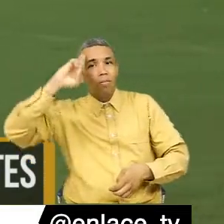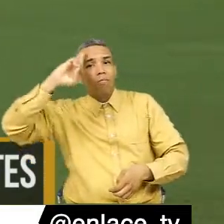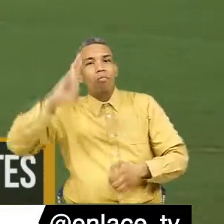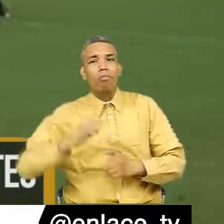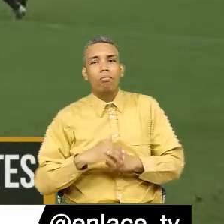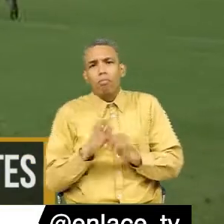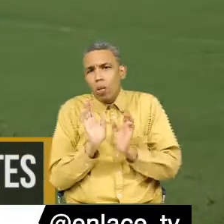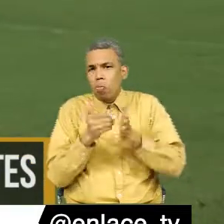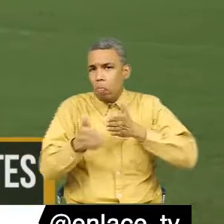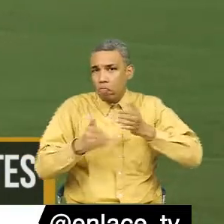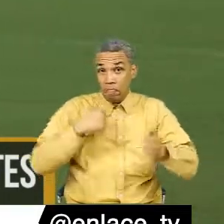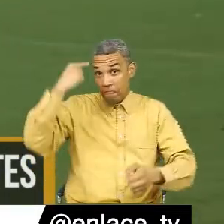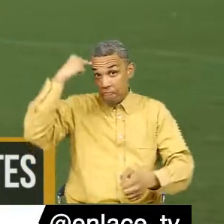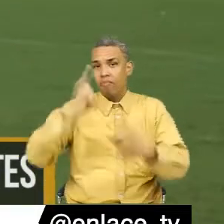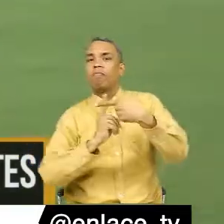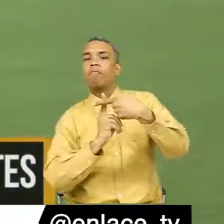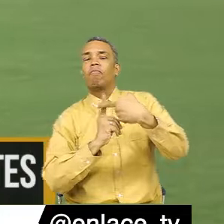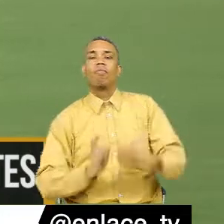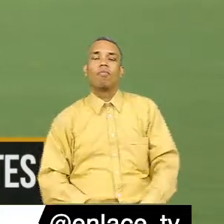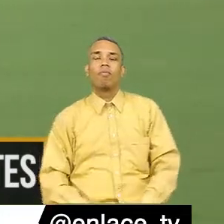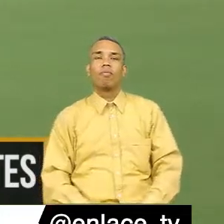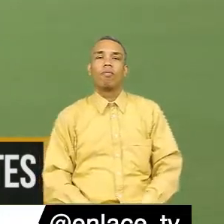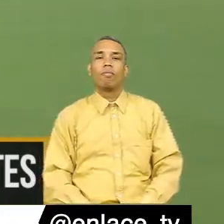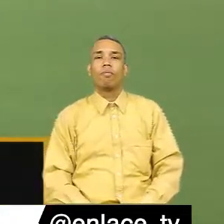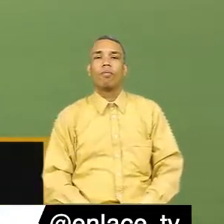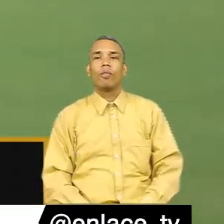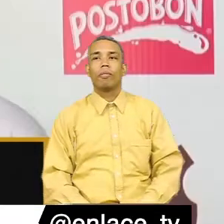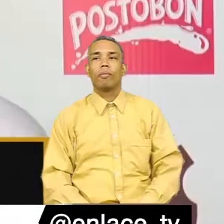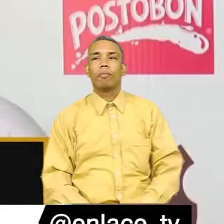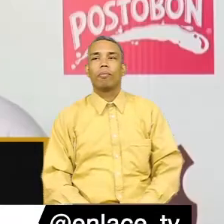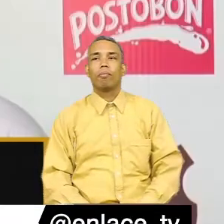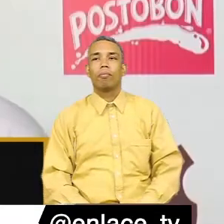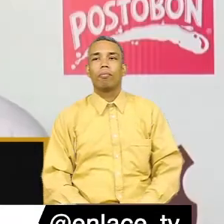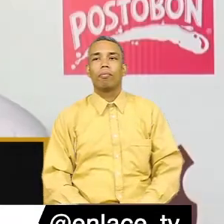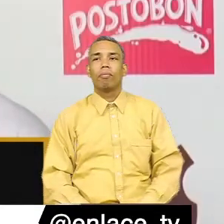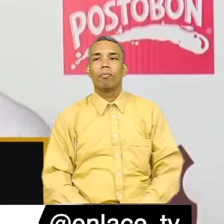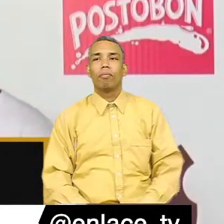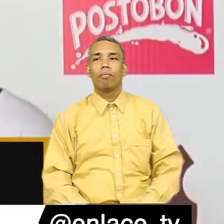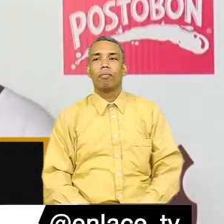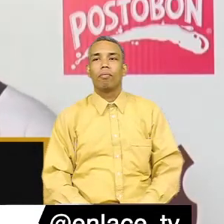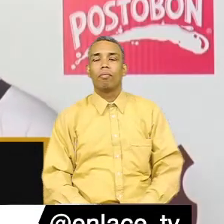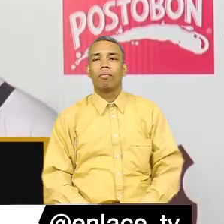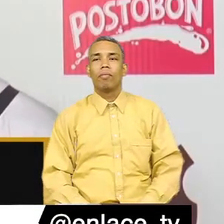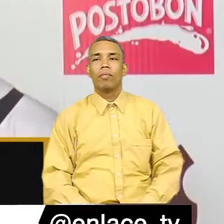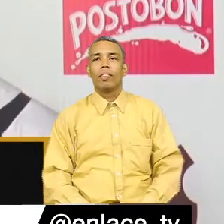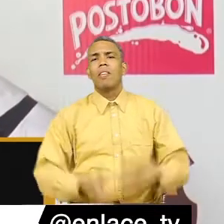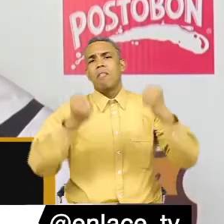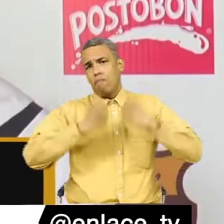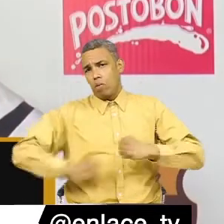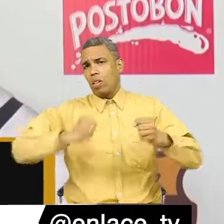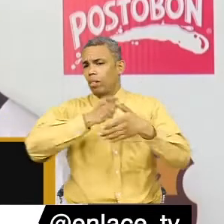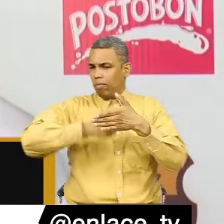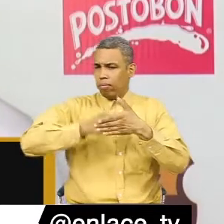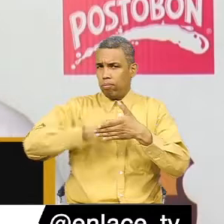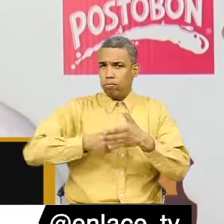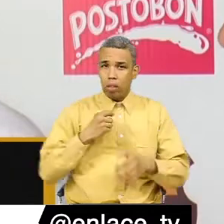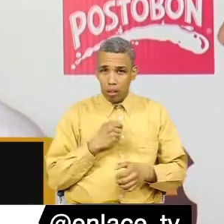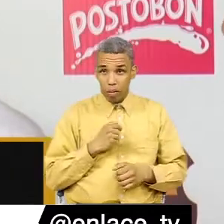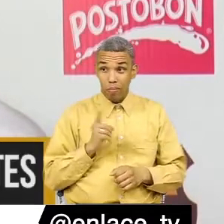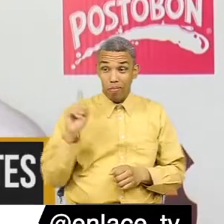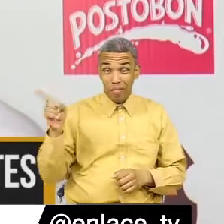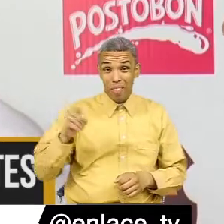sienten optimistas por el encuentro deportivo. Estamos trabajando de la mejor manera, sabemos de que es un rival complicado, que es